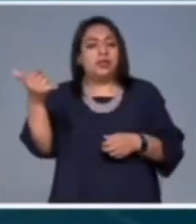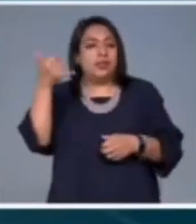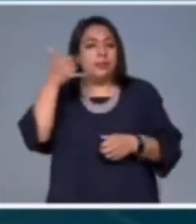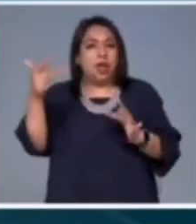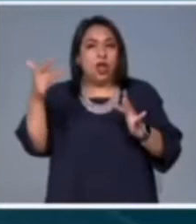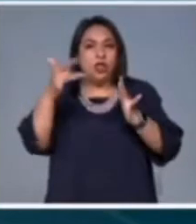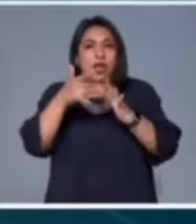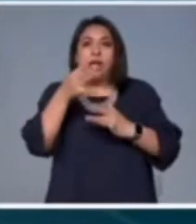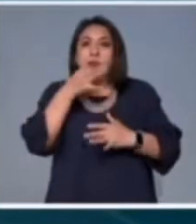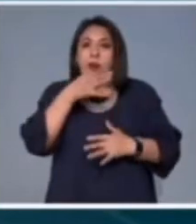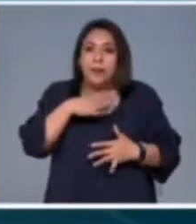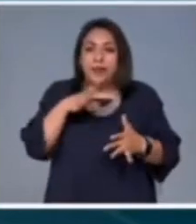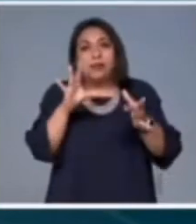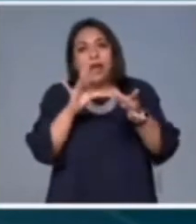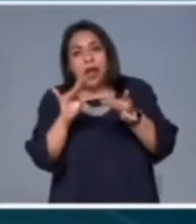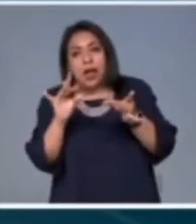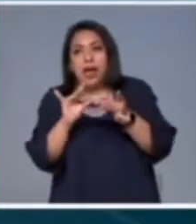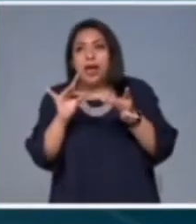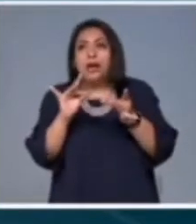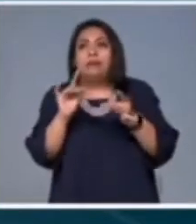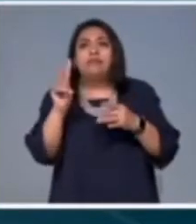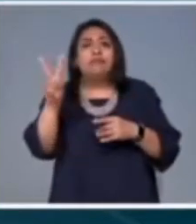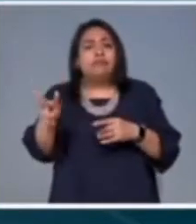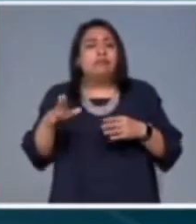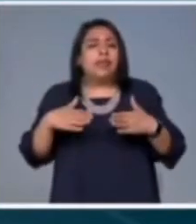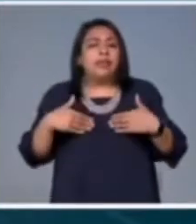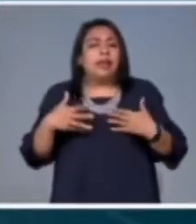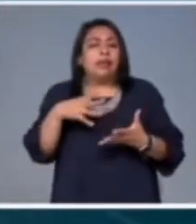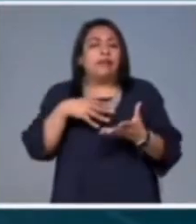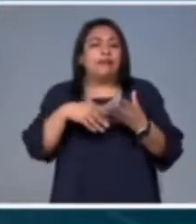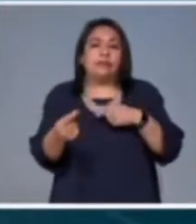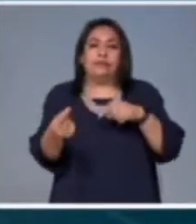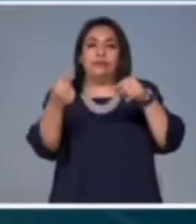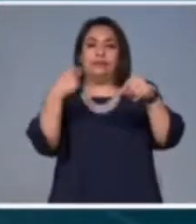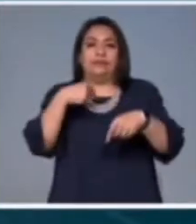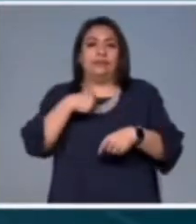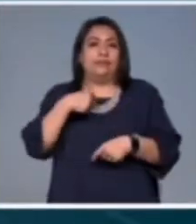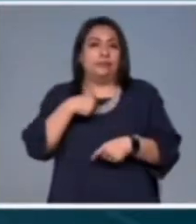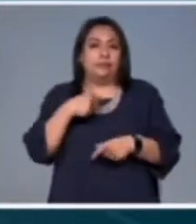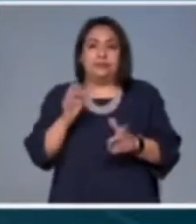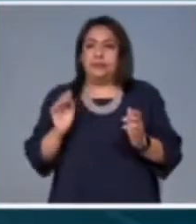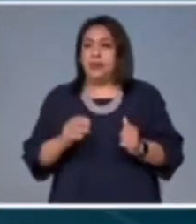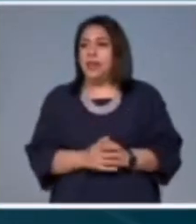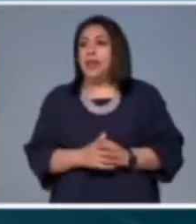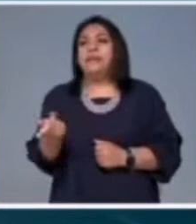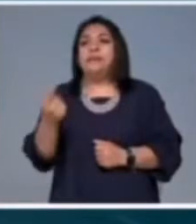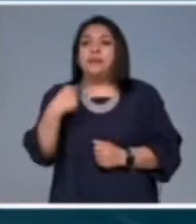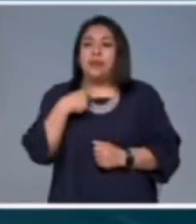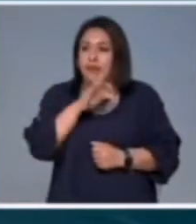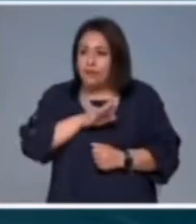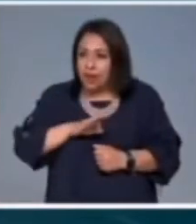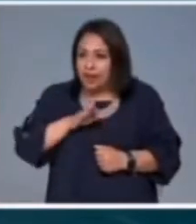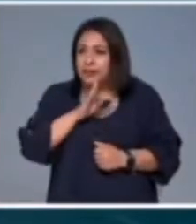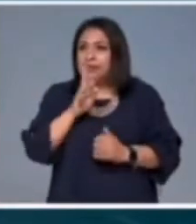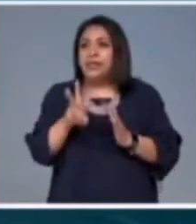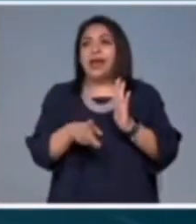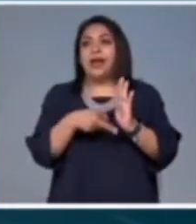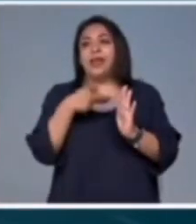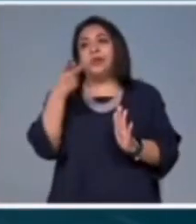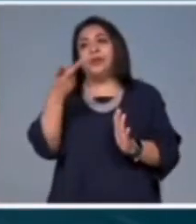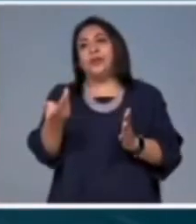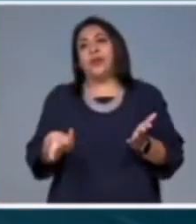llamada dándome la noticia fueron muy comprensivos y muy empáticos conmigo, me felicitaron otra vez y me